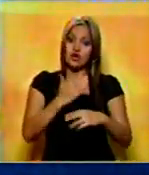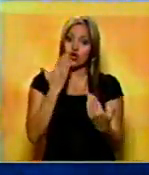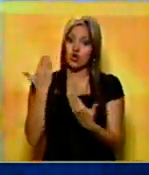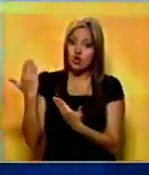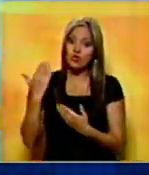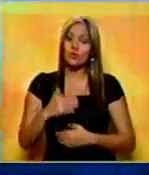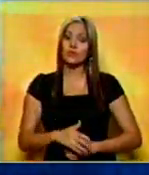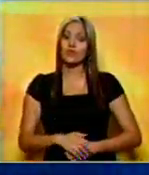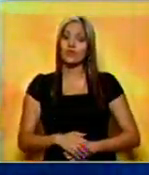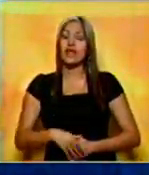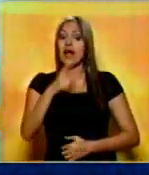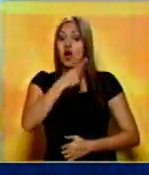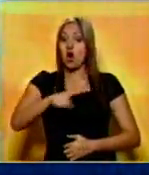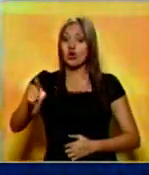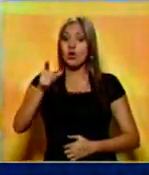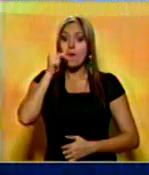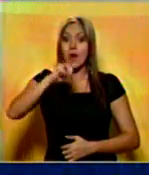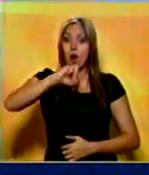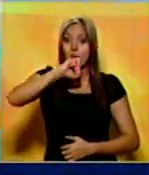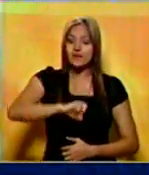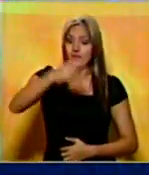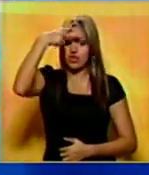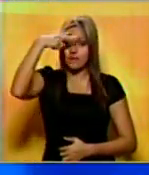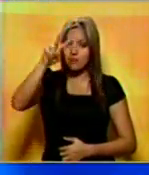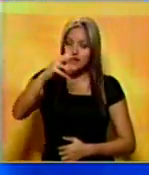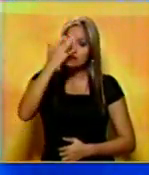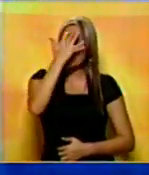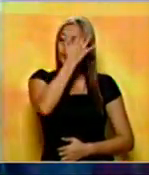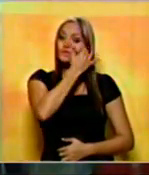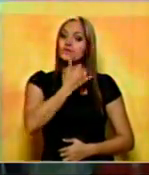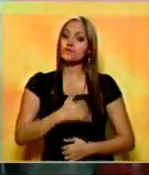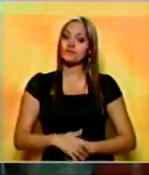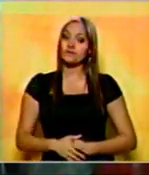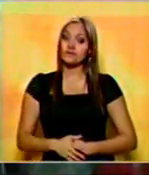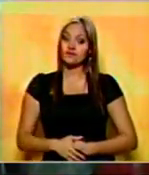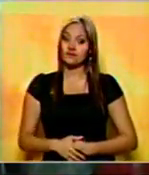Denise wlin y el obispo mexicano José Raúl Vera López